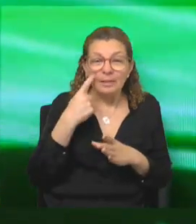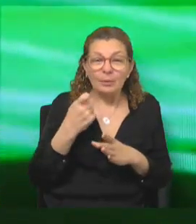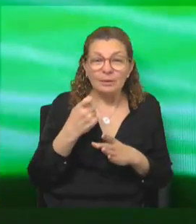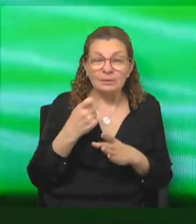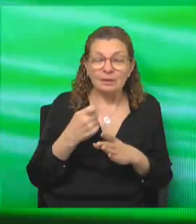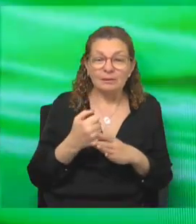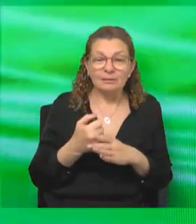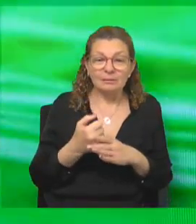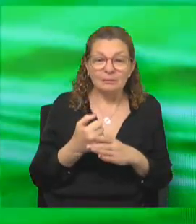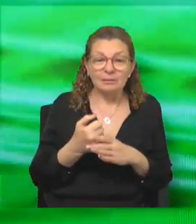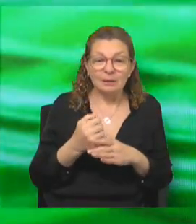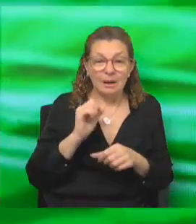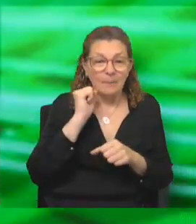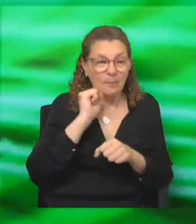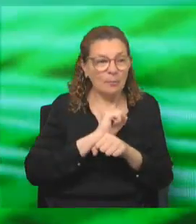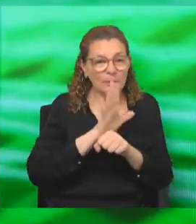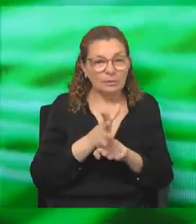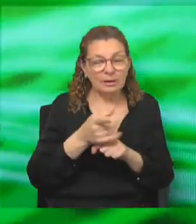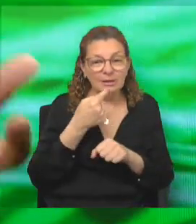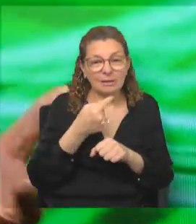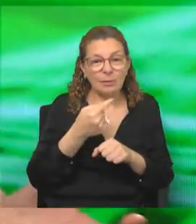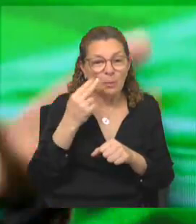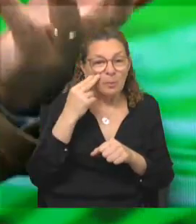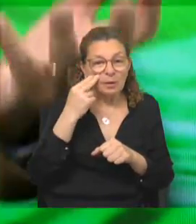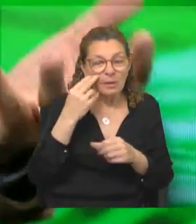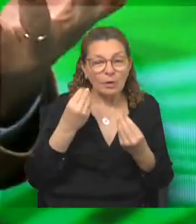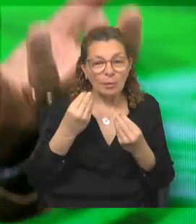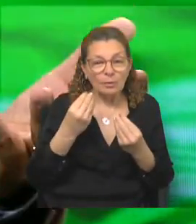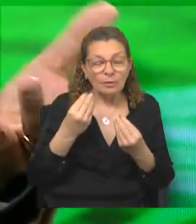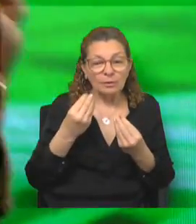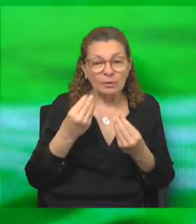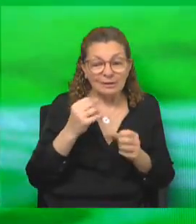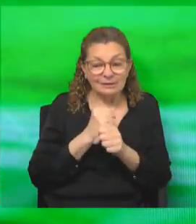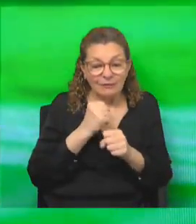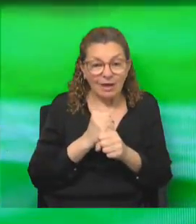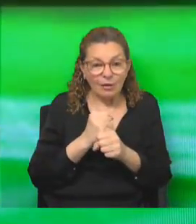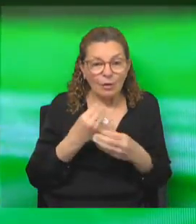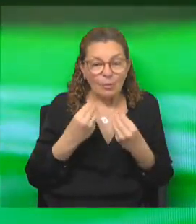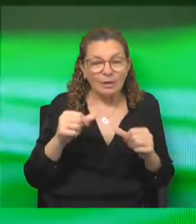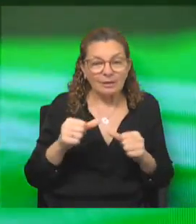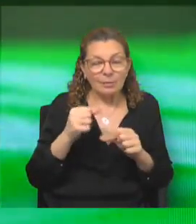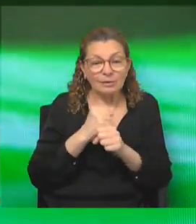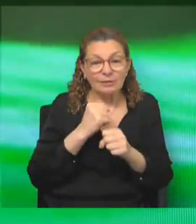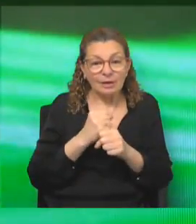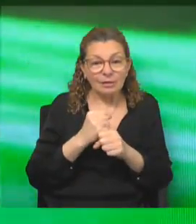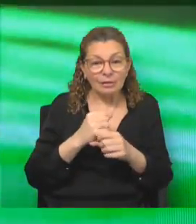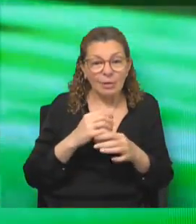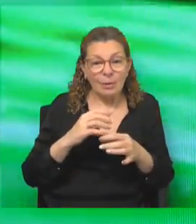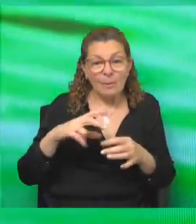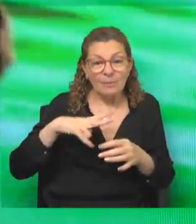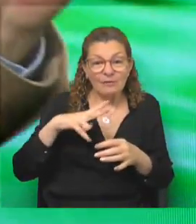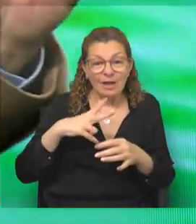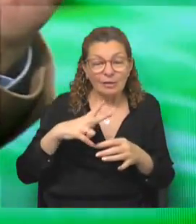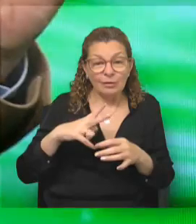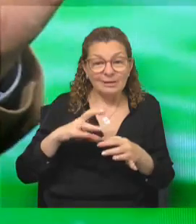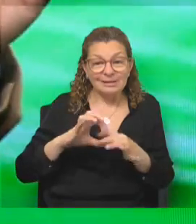este en la pandemia cuando tuvimos el problema de cómo sostenías el empleo que los trabajadores dependientes privados vos tenías